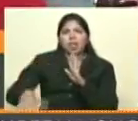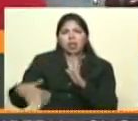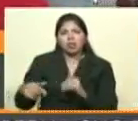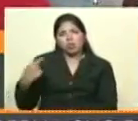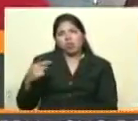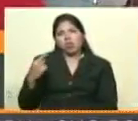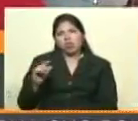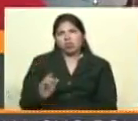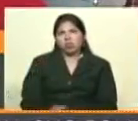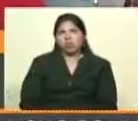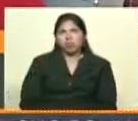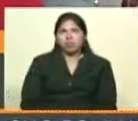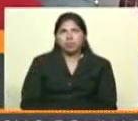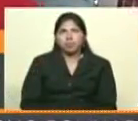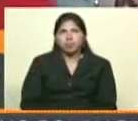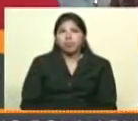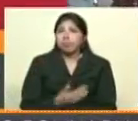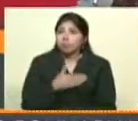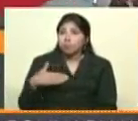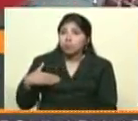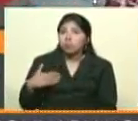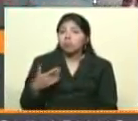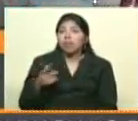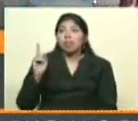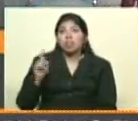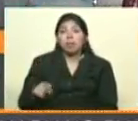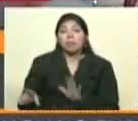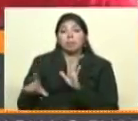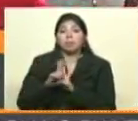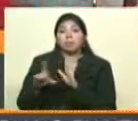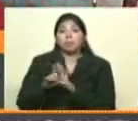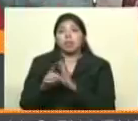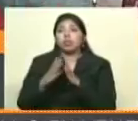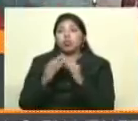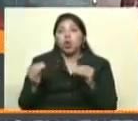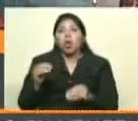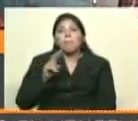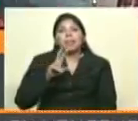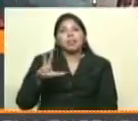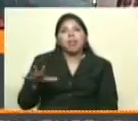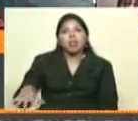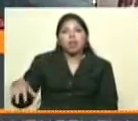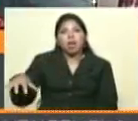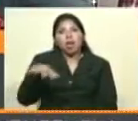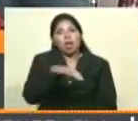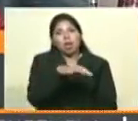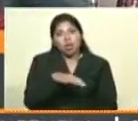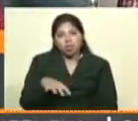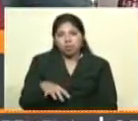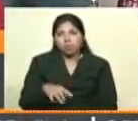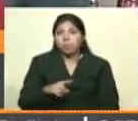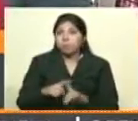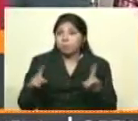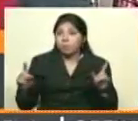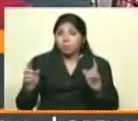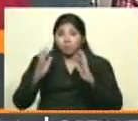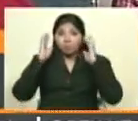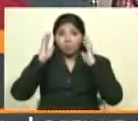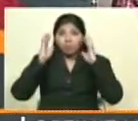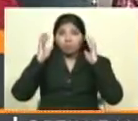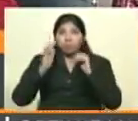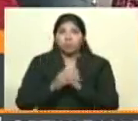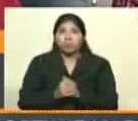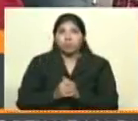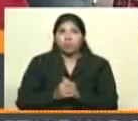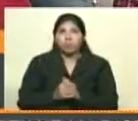Acción Democrática quieren postularse a los consejos legislativos de todos los 23 estados del país. Y Ramos Alup,